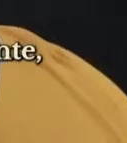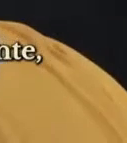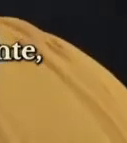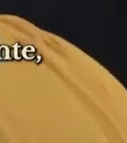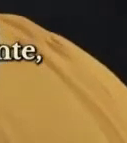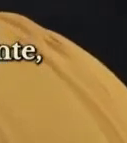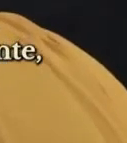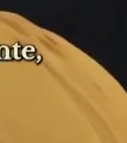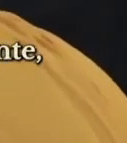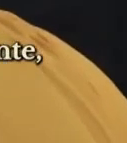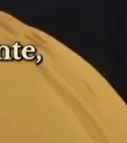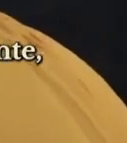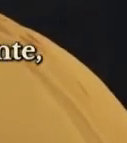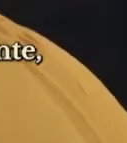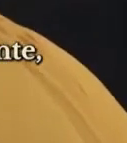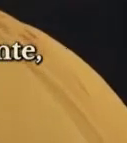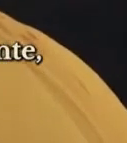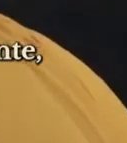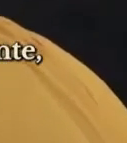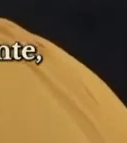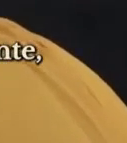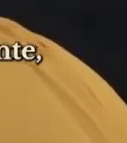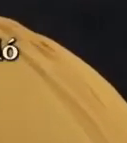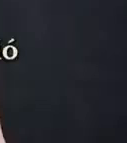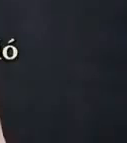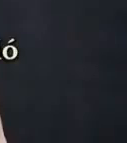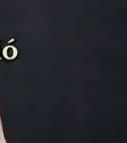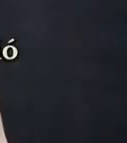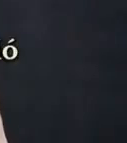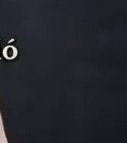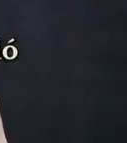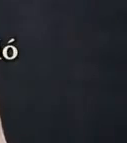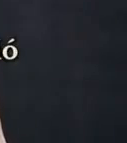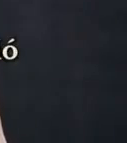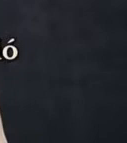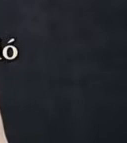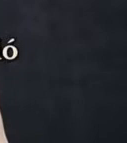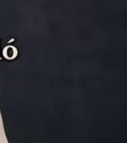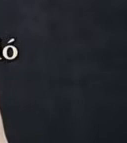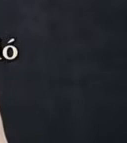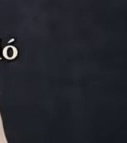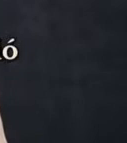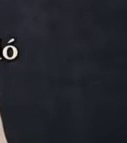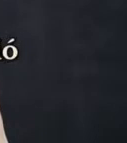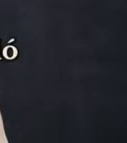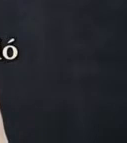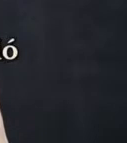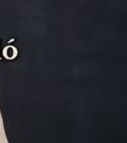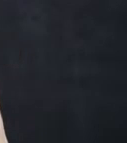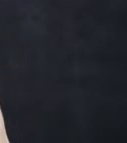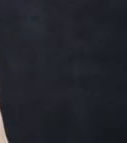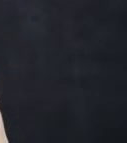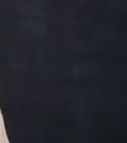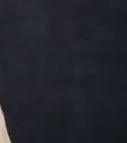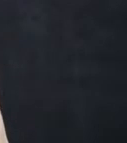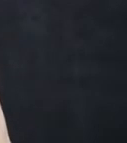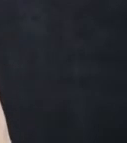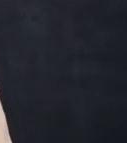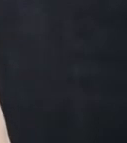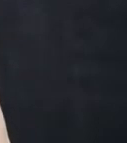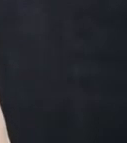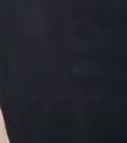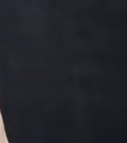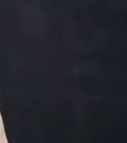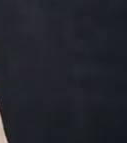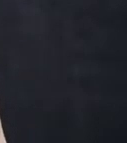cuando lo nombró precisamente raúl modesto raúl personalmente se reunió con ella y le dijo mira vas a